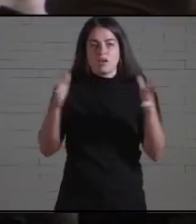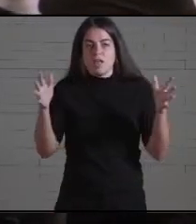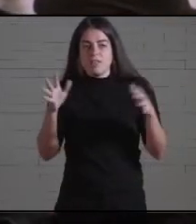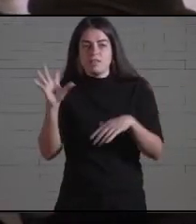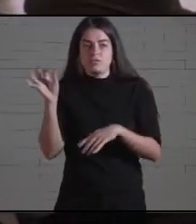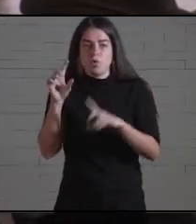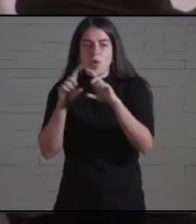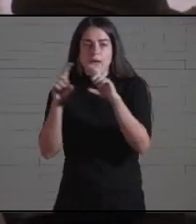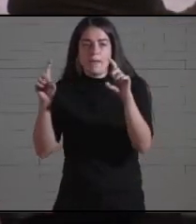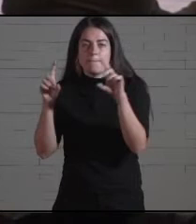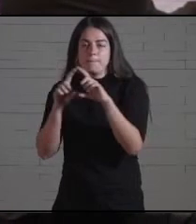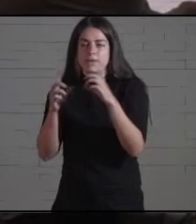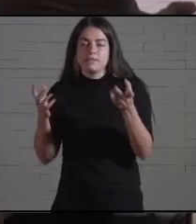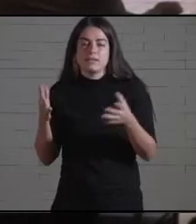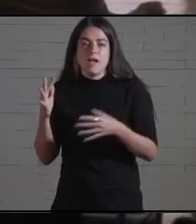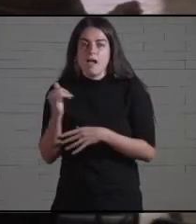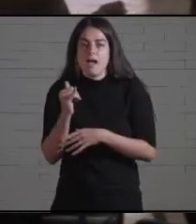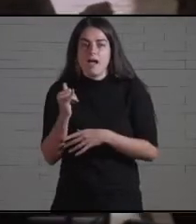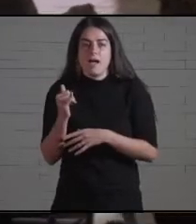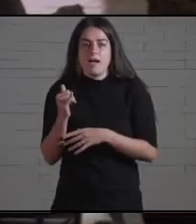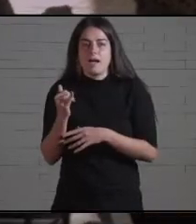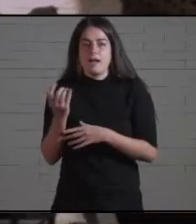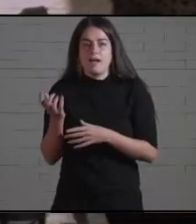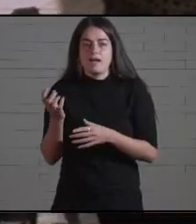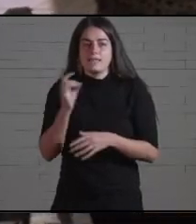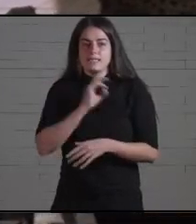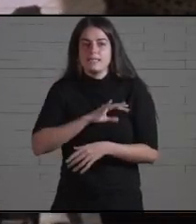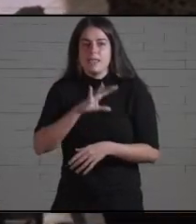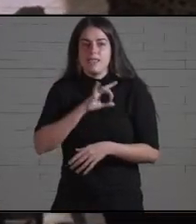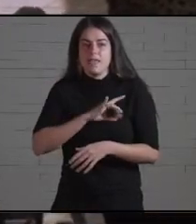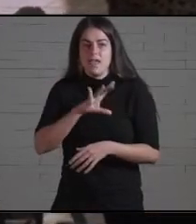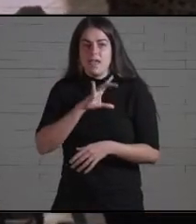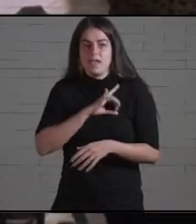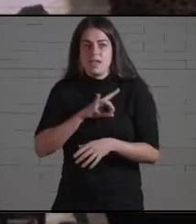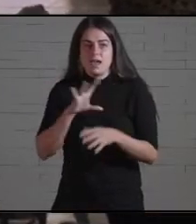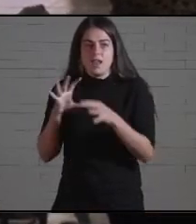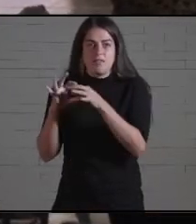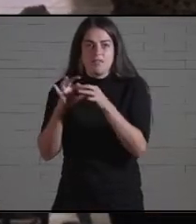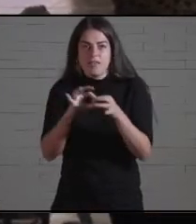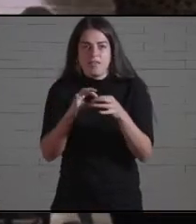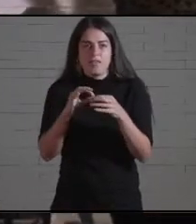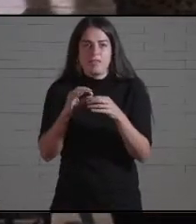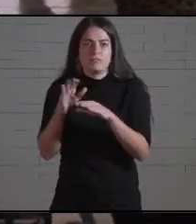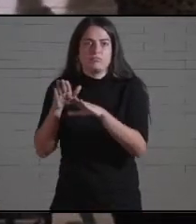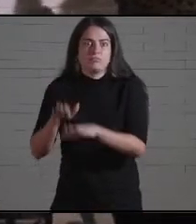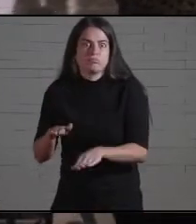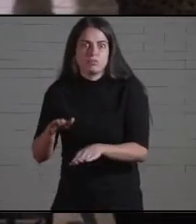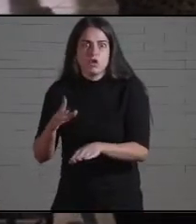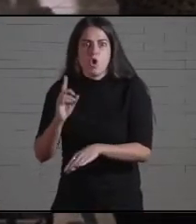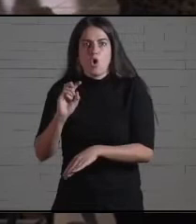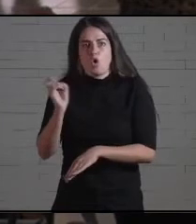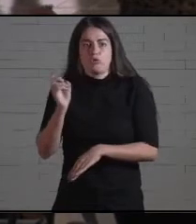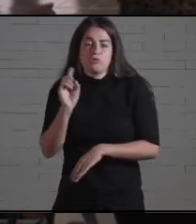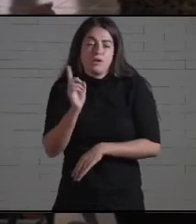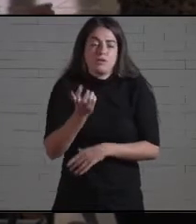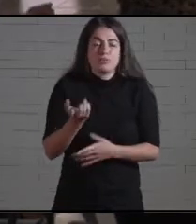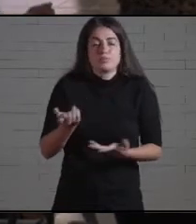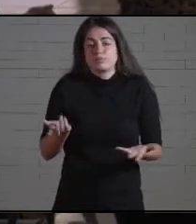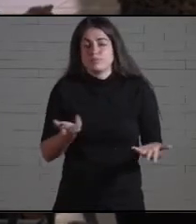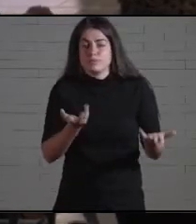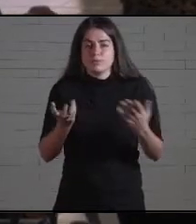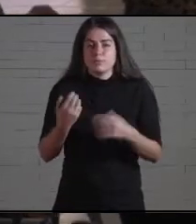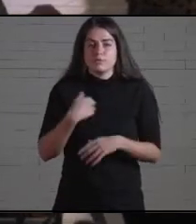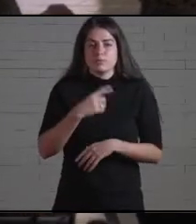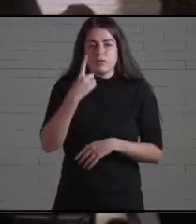empresas con comités de empresa y muy sindicalizadas y otras no, mercados más protegidos y otros menos. Entonces, nos hemos